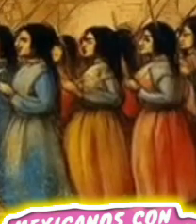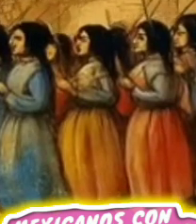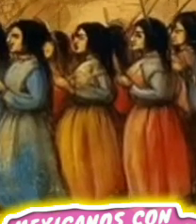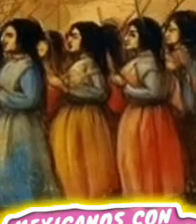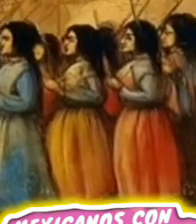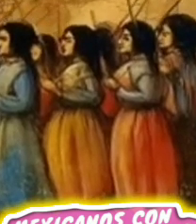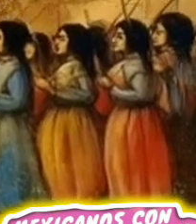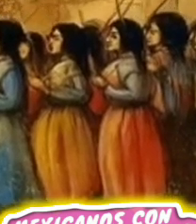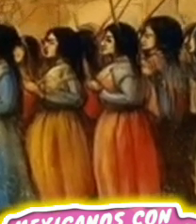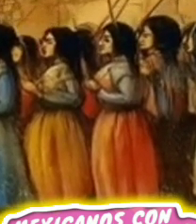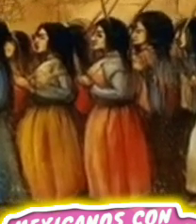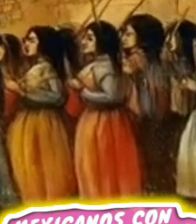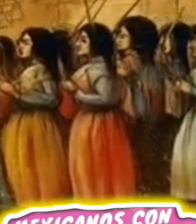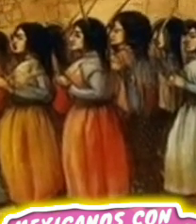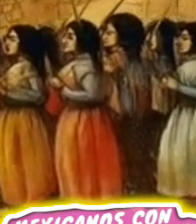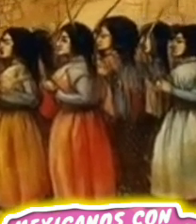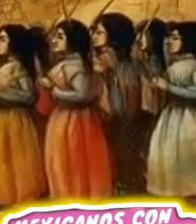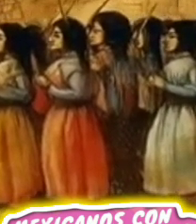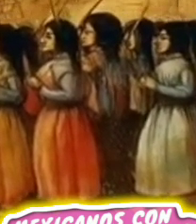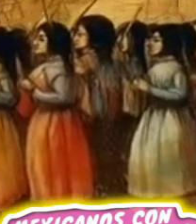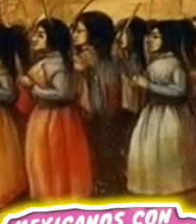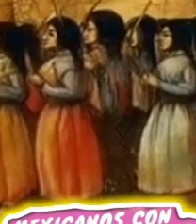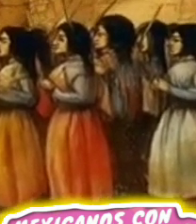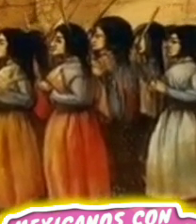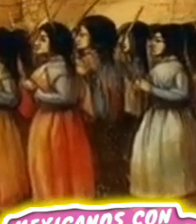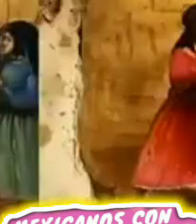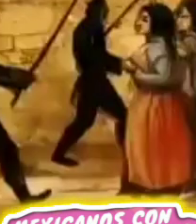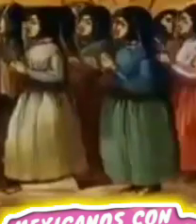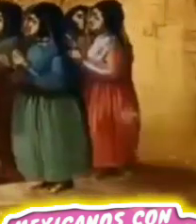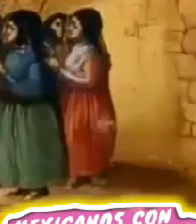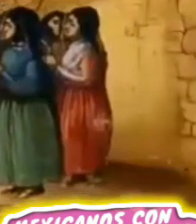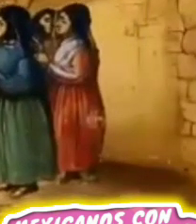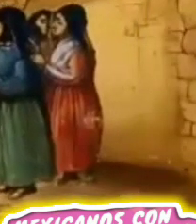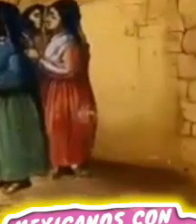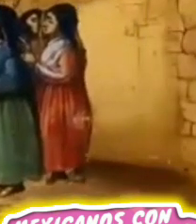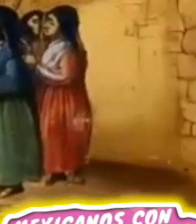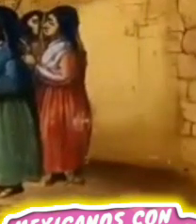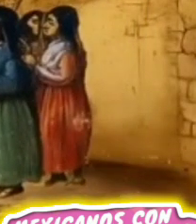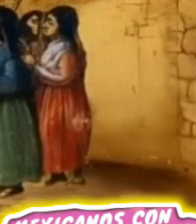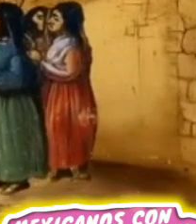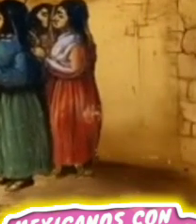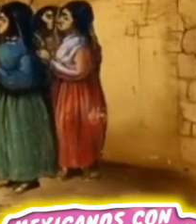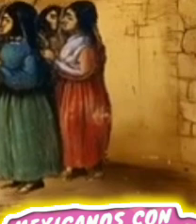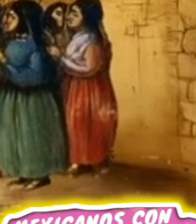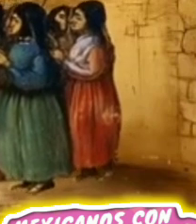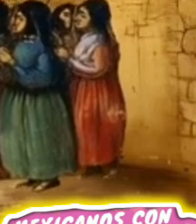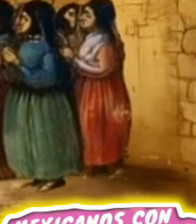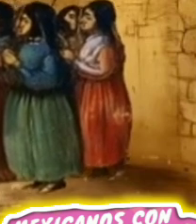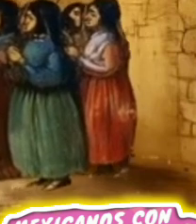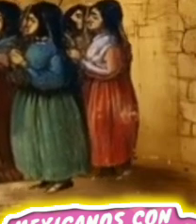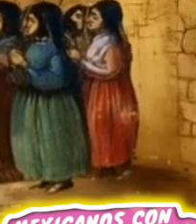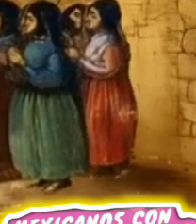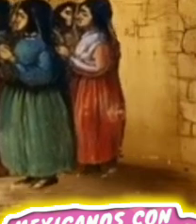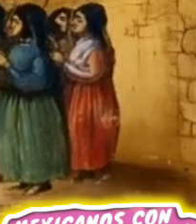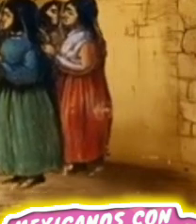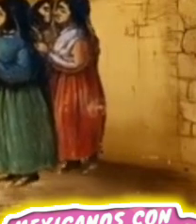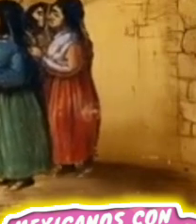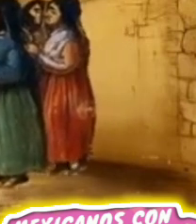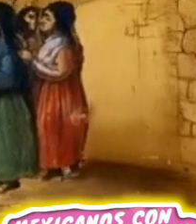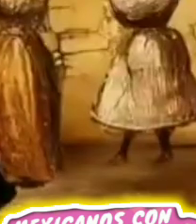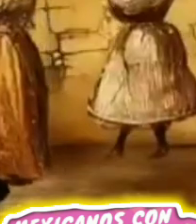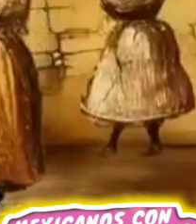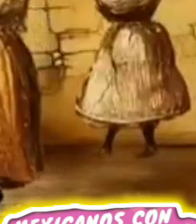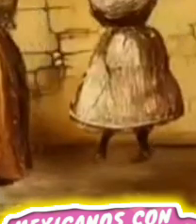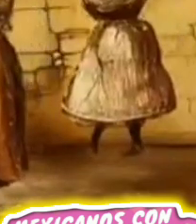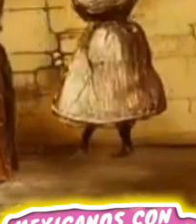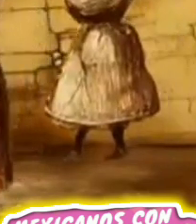sable en 3 pedazos de uno que intentó resistirse y entraron en el cuartel apaleando soldados y dispersando a los